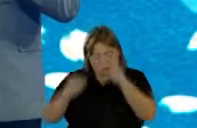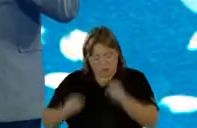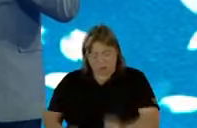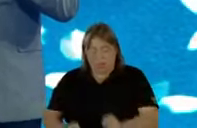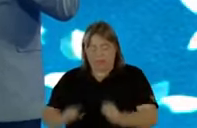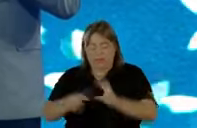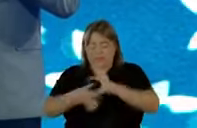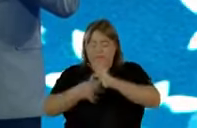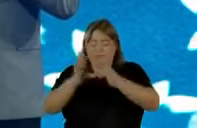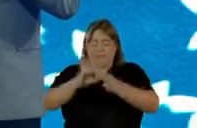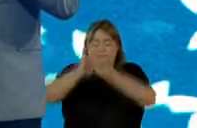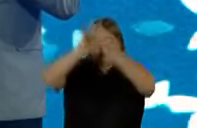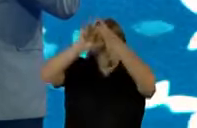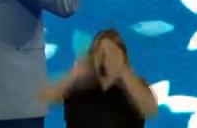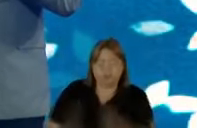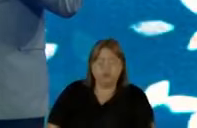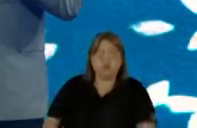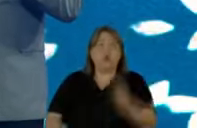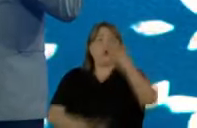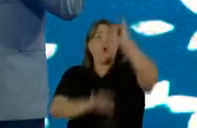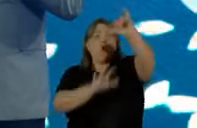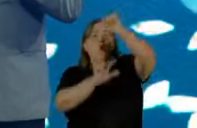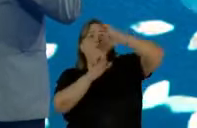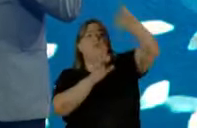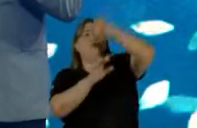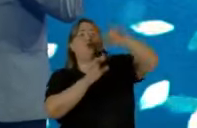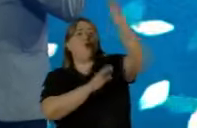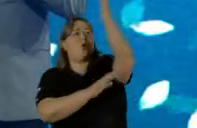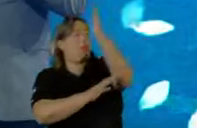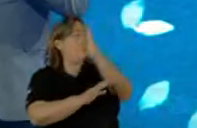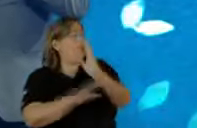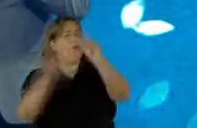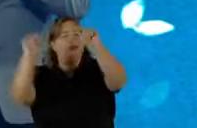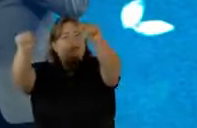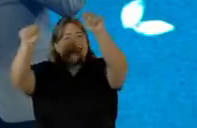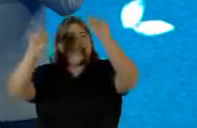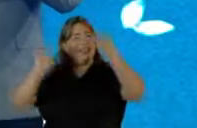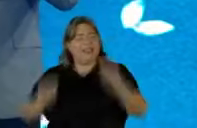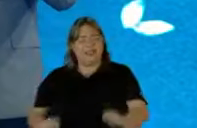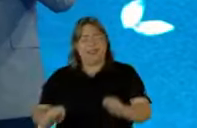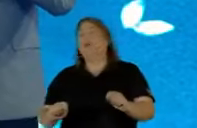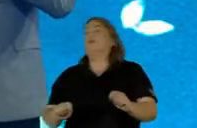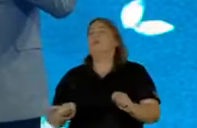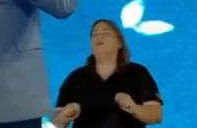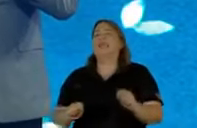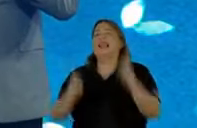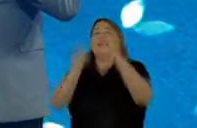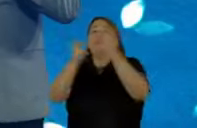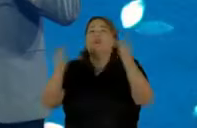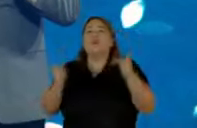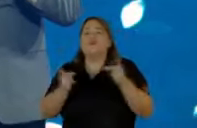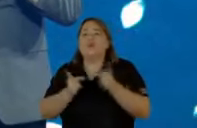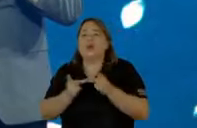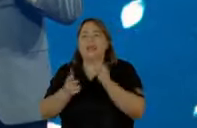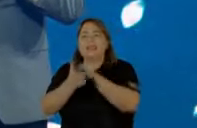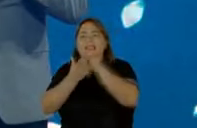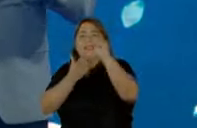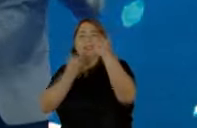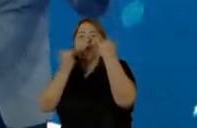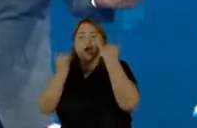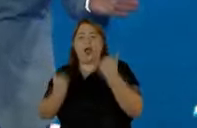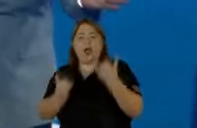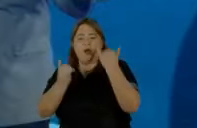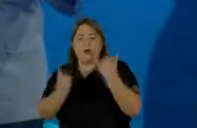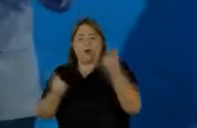la unción que baja desde tu altar, desde tu trono y desde tu lugar santo, Padre. En esta hora, Padre,